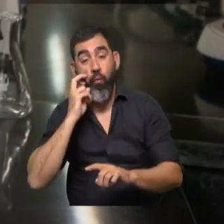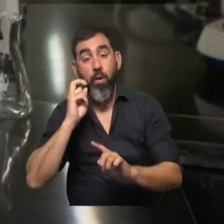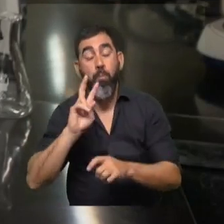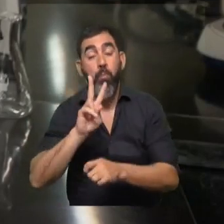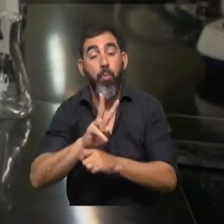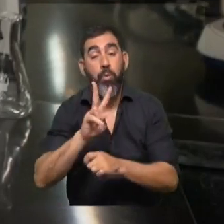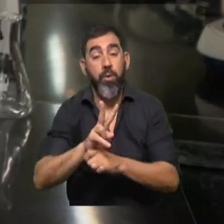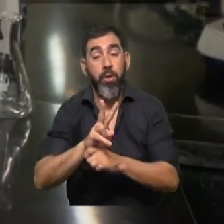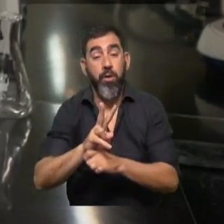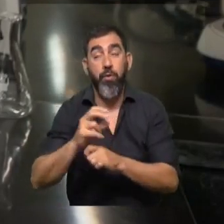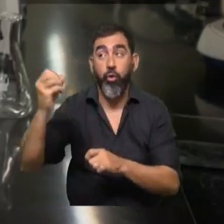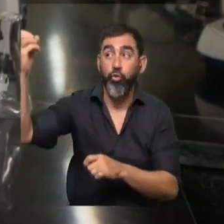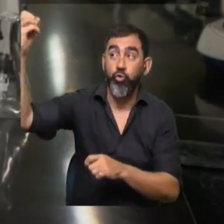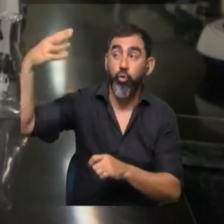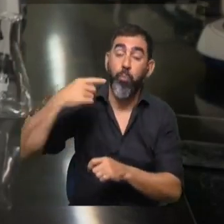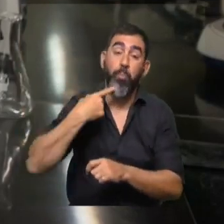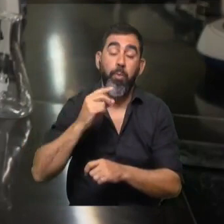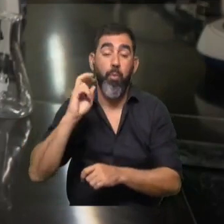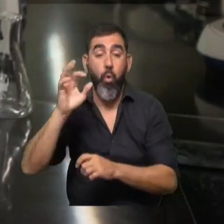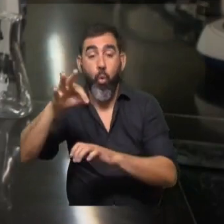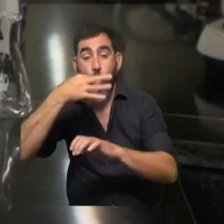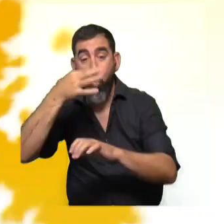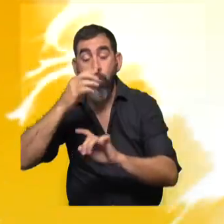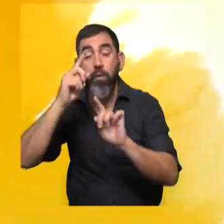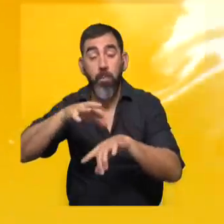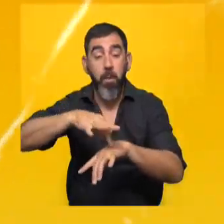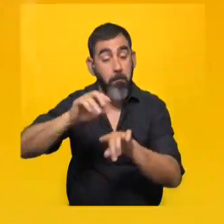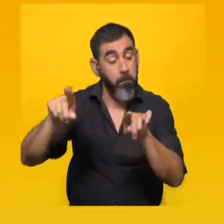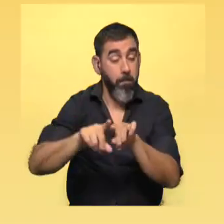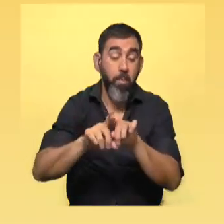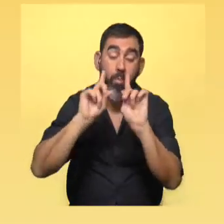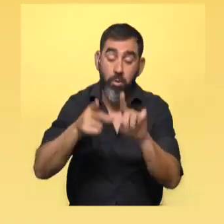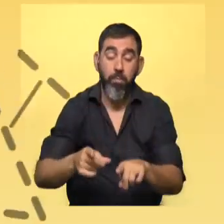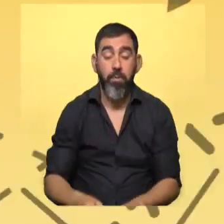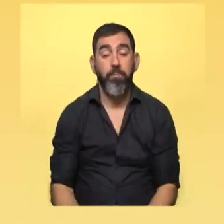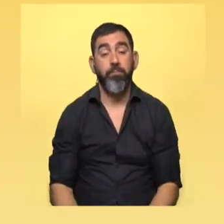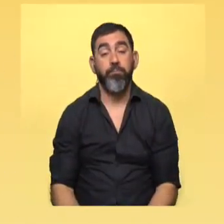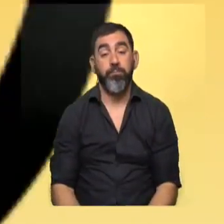de la exposición UV, del sol, y también lo hacen en nuestra piel.